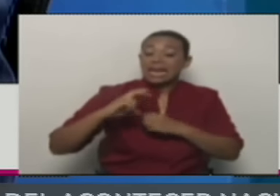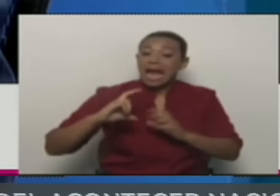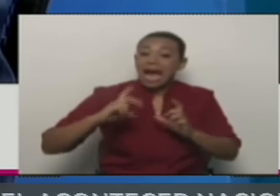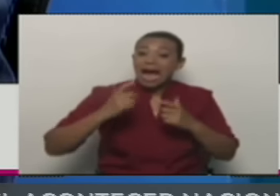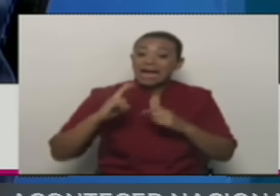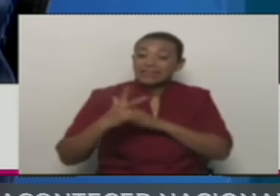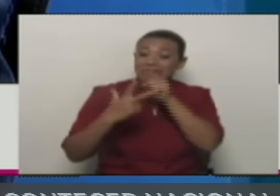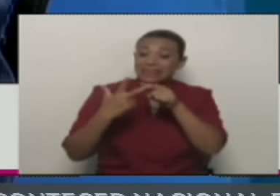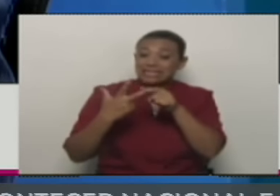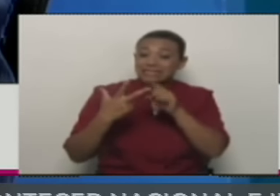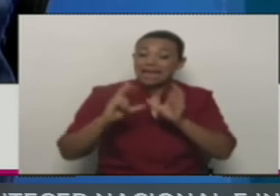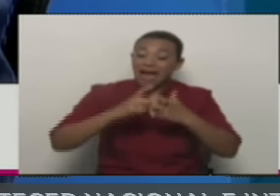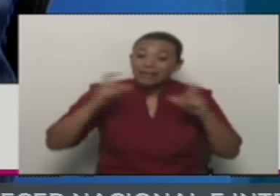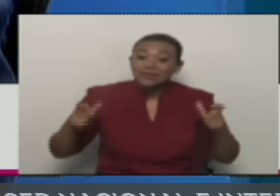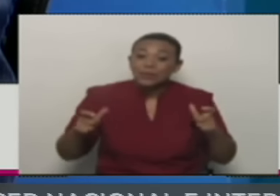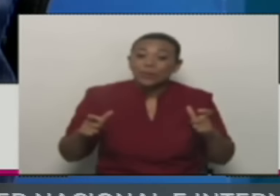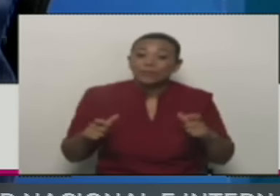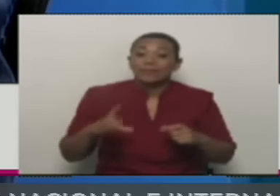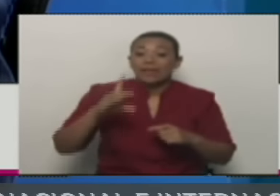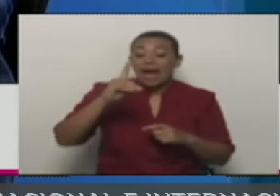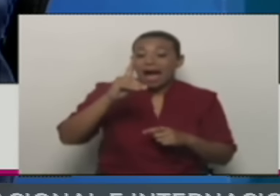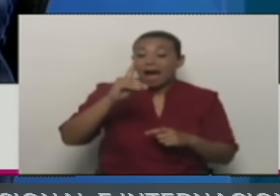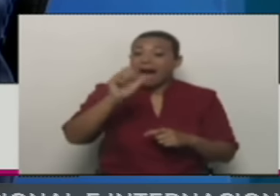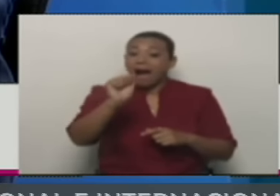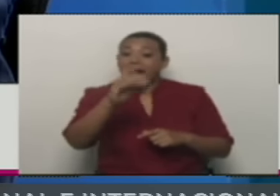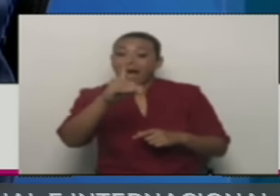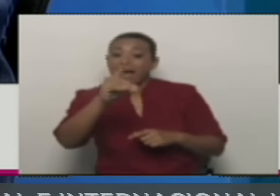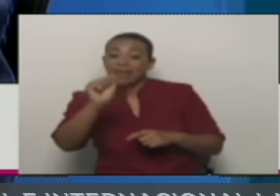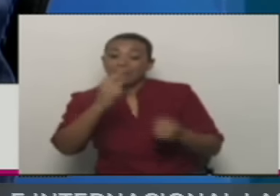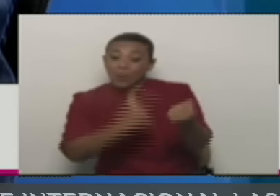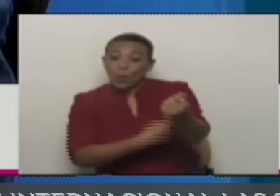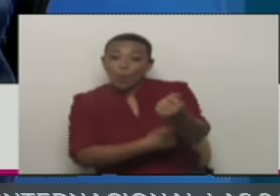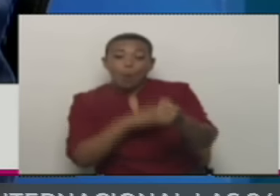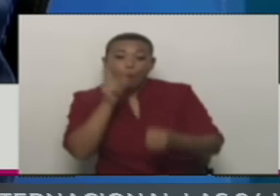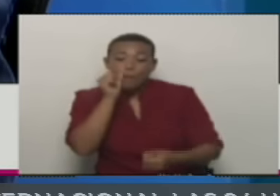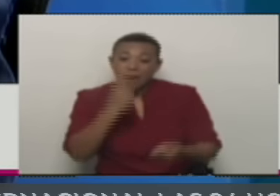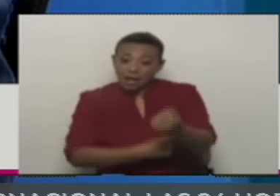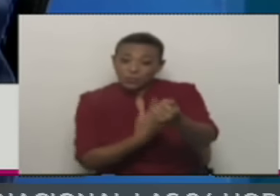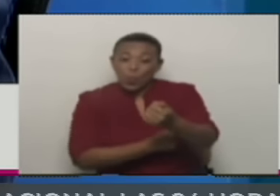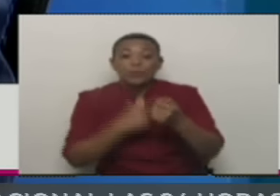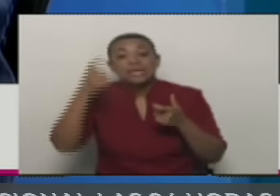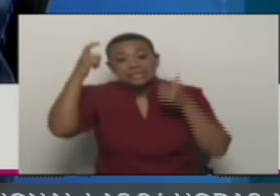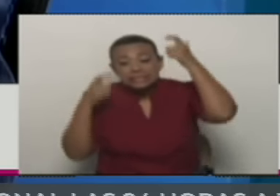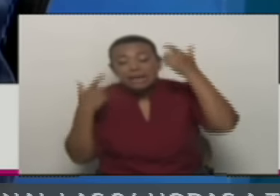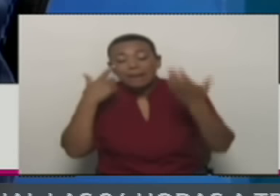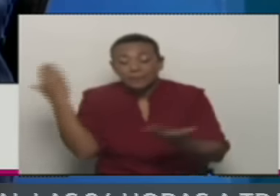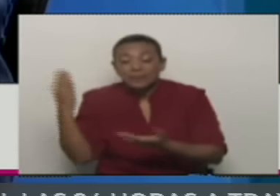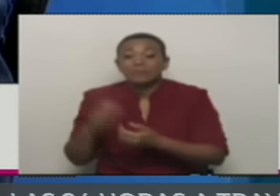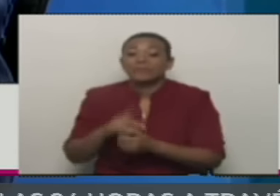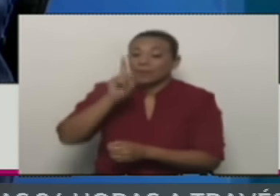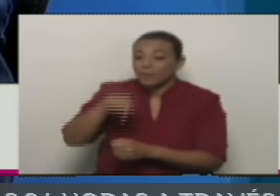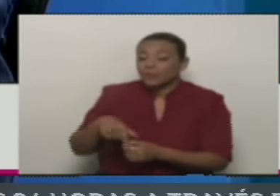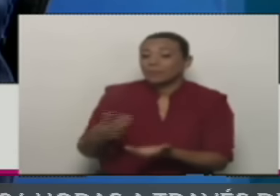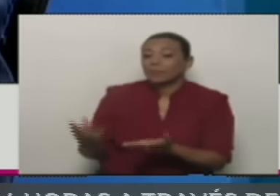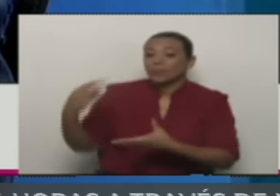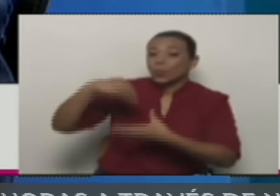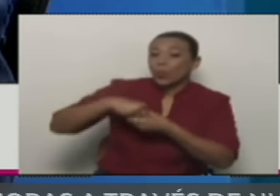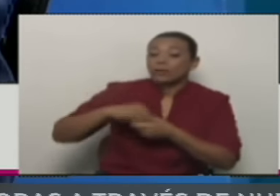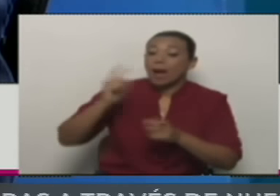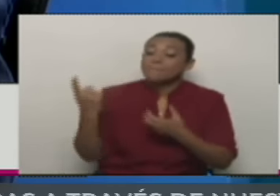generación, ¿verdad? Adán Chávez también. Está incorporado el equipo, Adán Coromoto Chávez Fría. Y